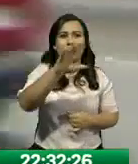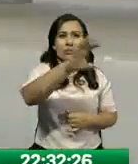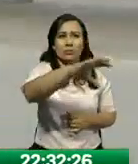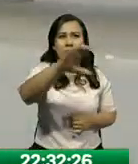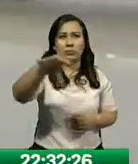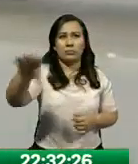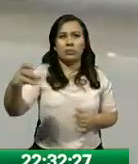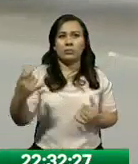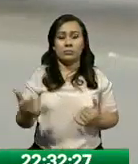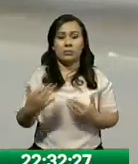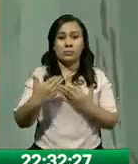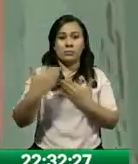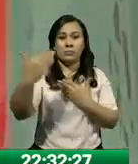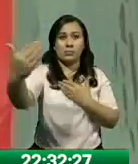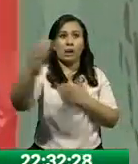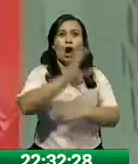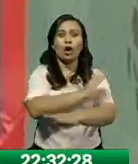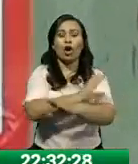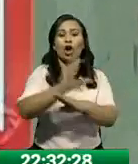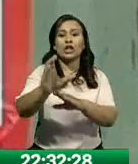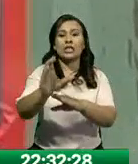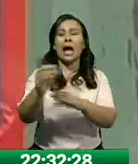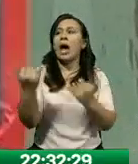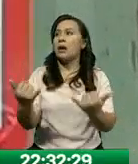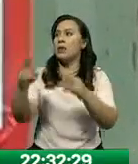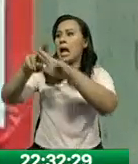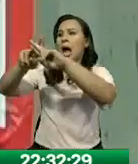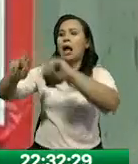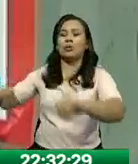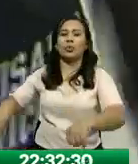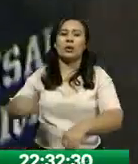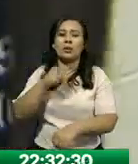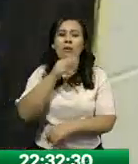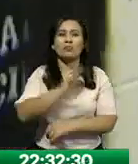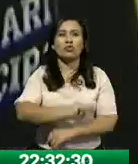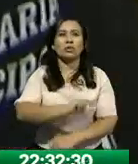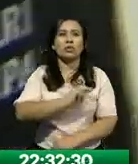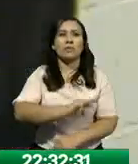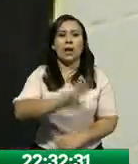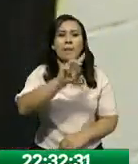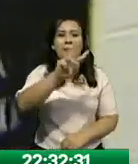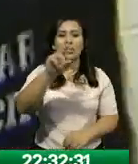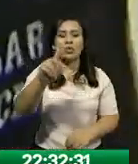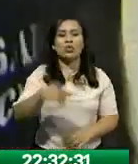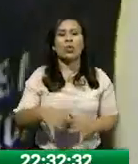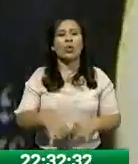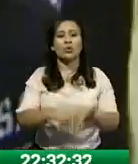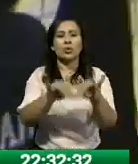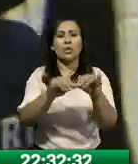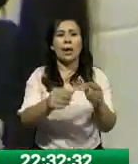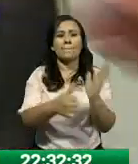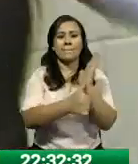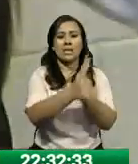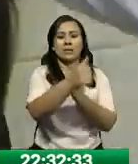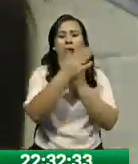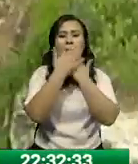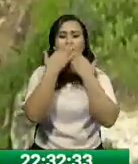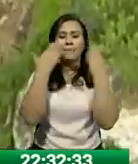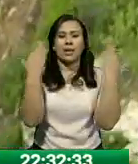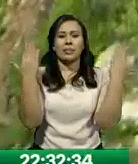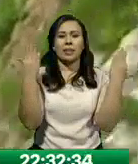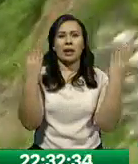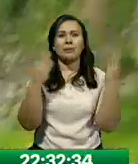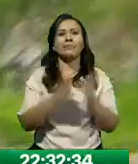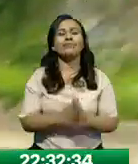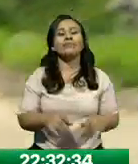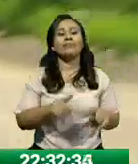al oeste de Guayaquil, 7 ya están bajo competencia municipal y 21 continúan con el Ministerio de Ambiente. Sin